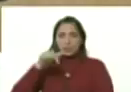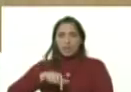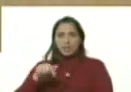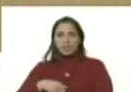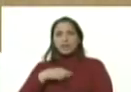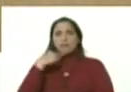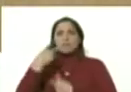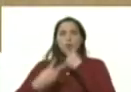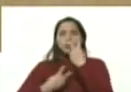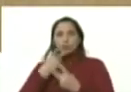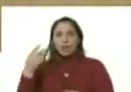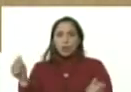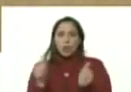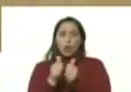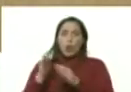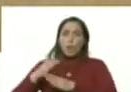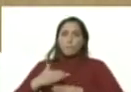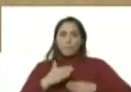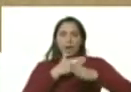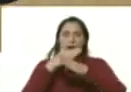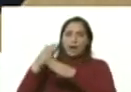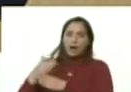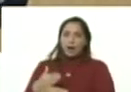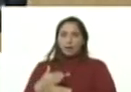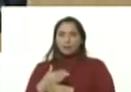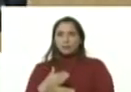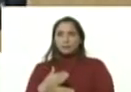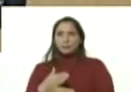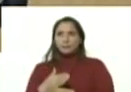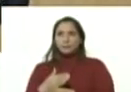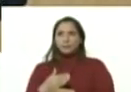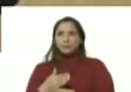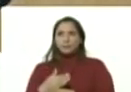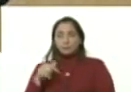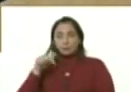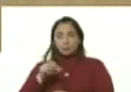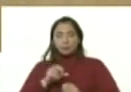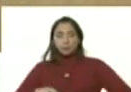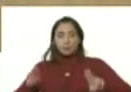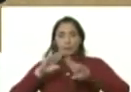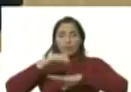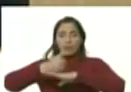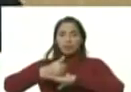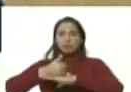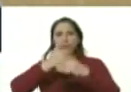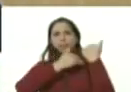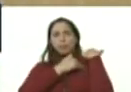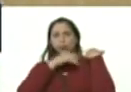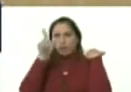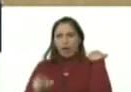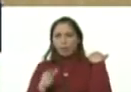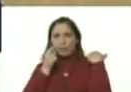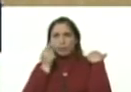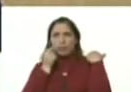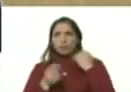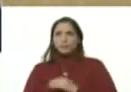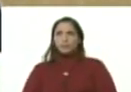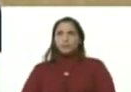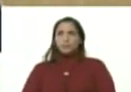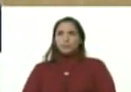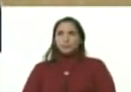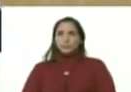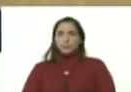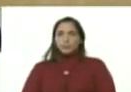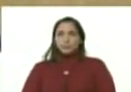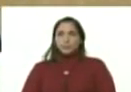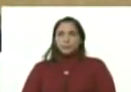voceros, que son parte de la Coordinación Nacional de Naciones Unidas, el responsable de la presencia de ellos